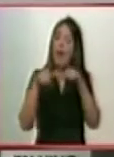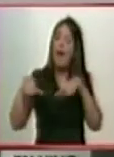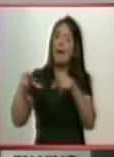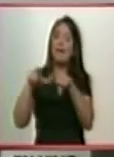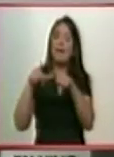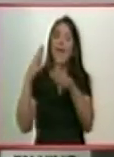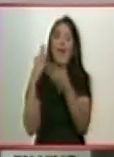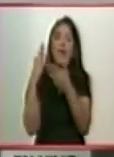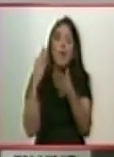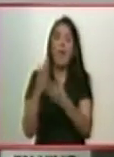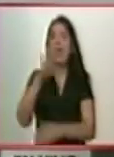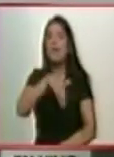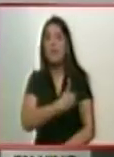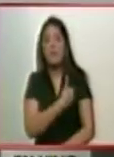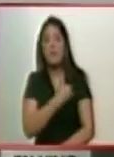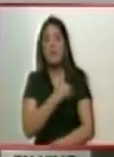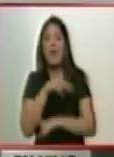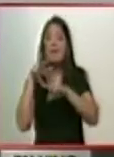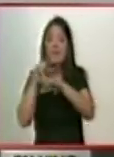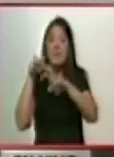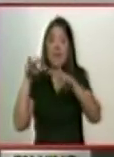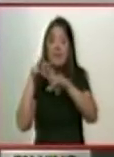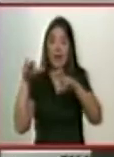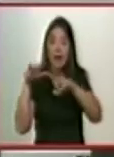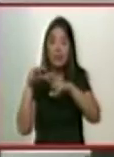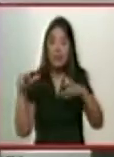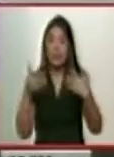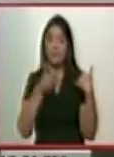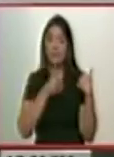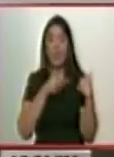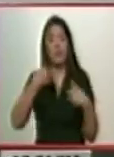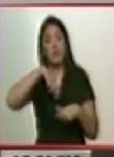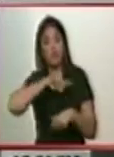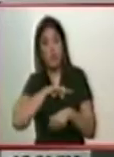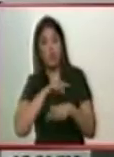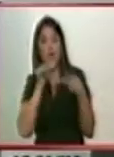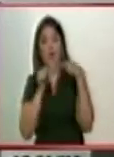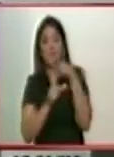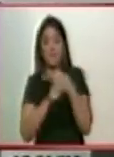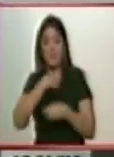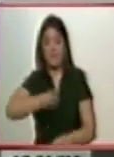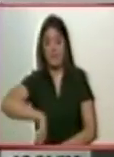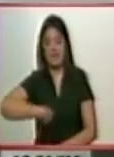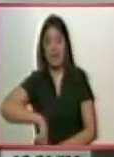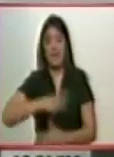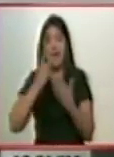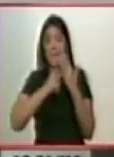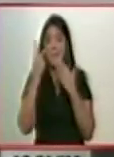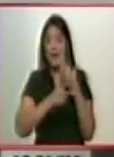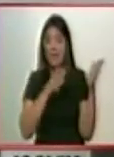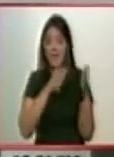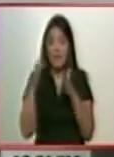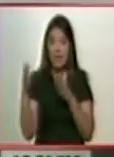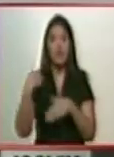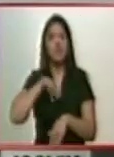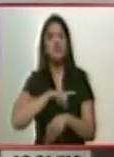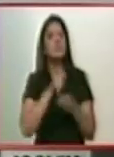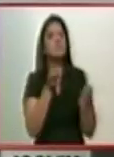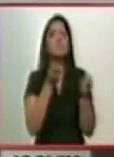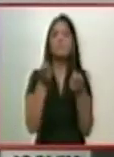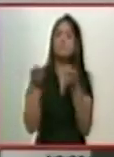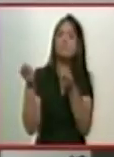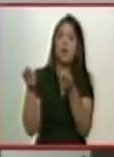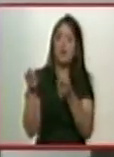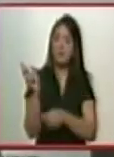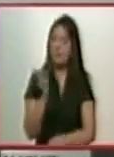educativos y es que en el caso de la vicepresidencia planificación de conocimiento nosotros no venimos administrar el sistema de